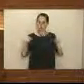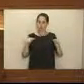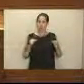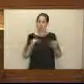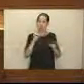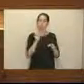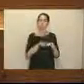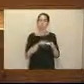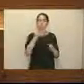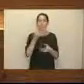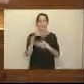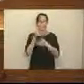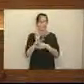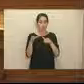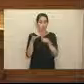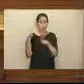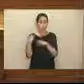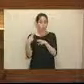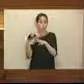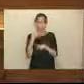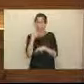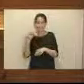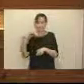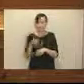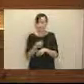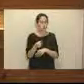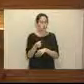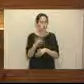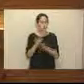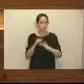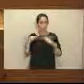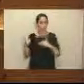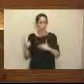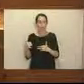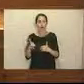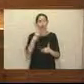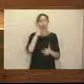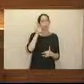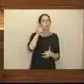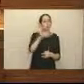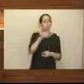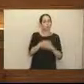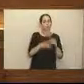parte representantes de todos los partidos de casi todos los partidos políticos de esta Cámara, se hicieron uso de ese